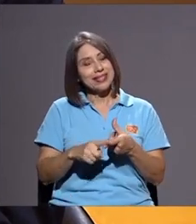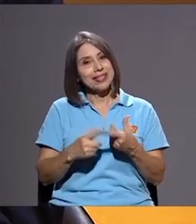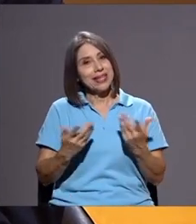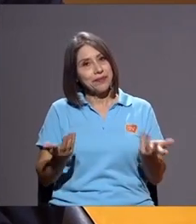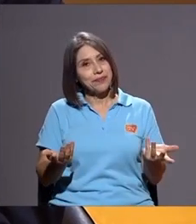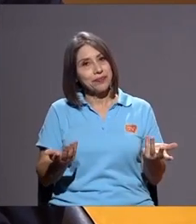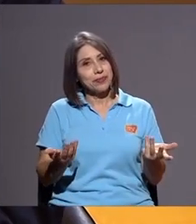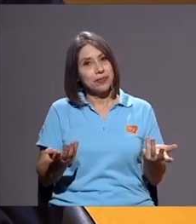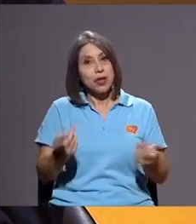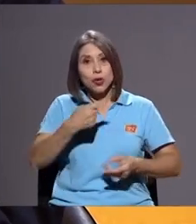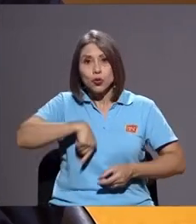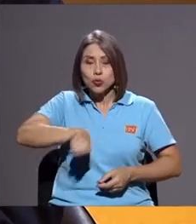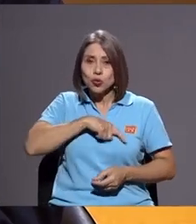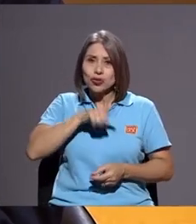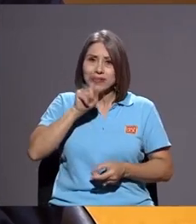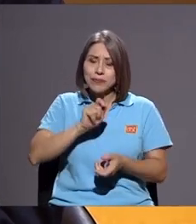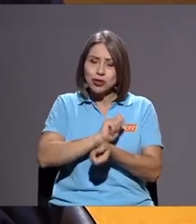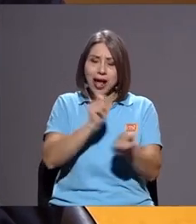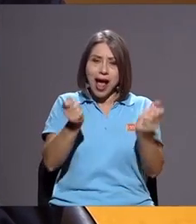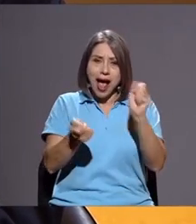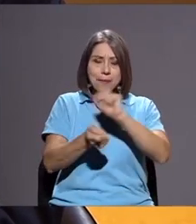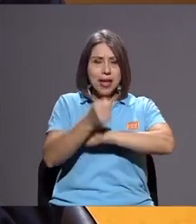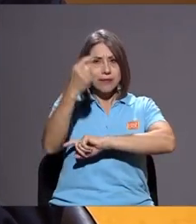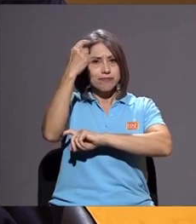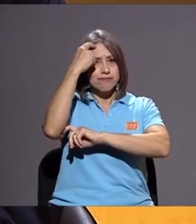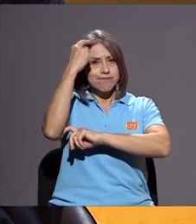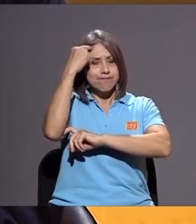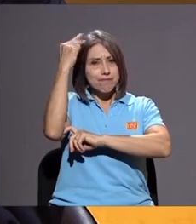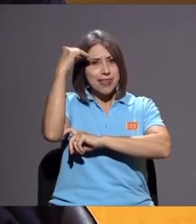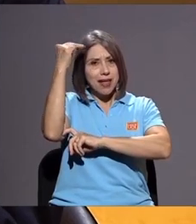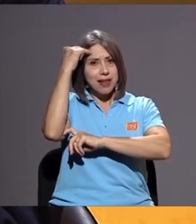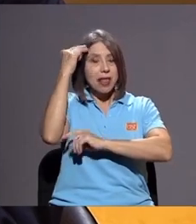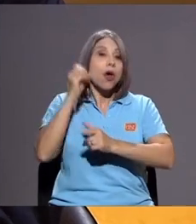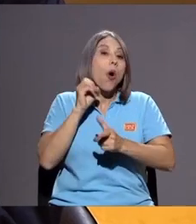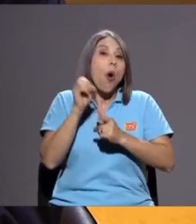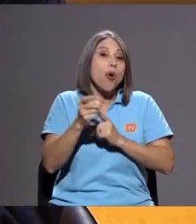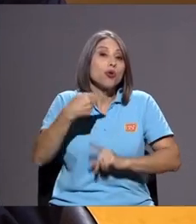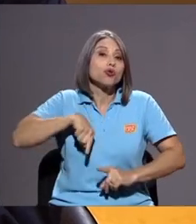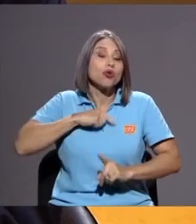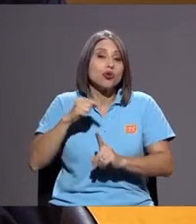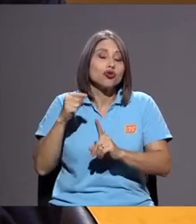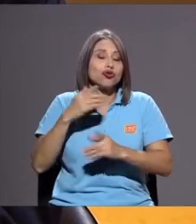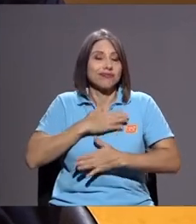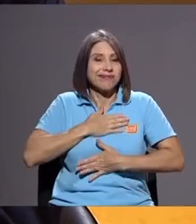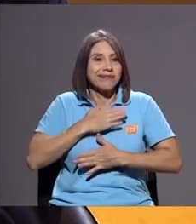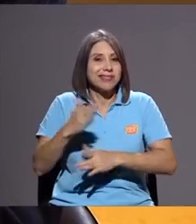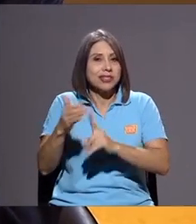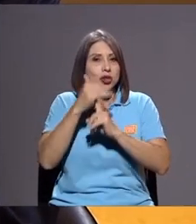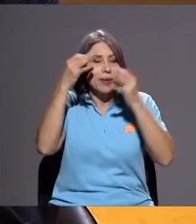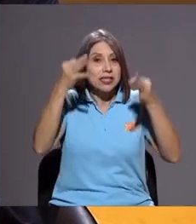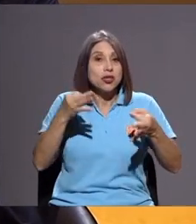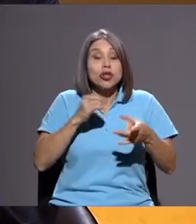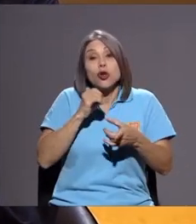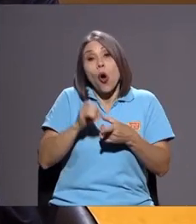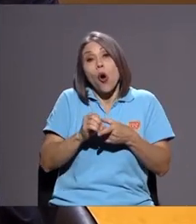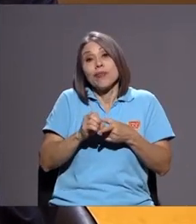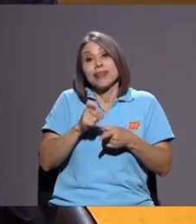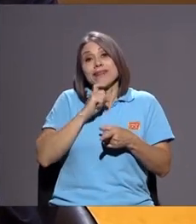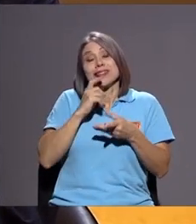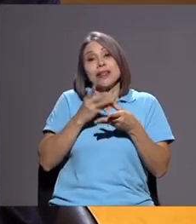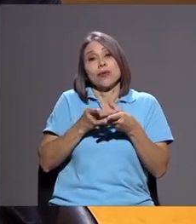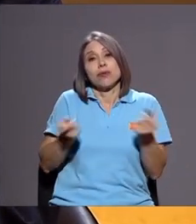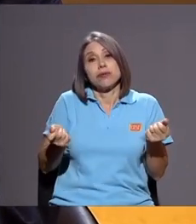cambiar las mentalidades o cómo estamos dispuestos a tomar decisiones o nos va a ser muy difícil salir de esto excepto